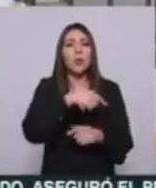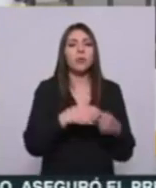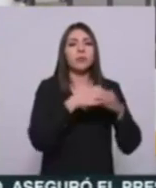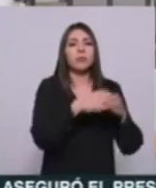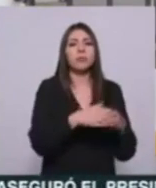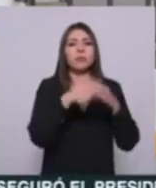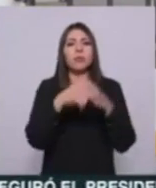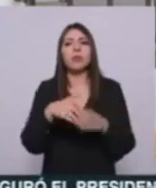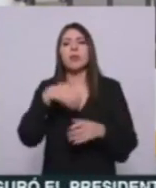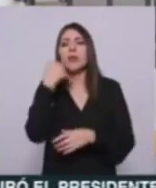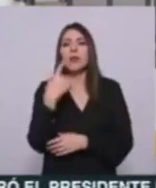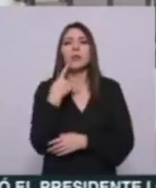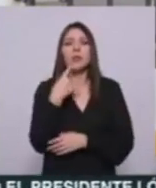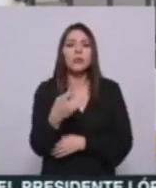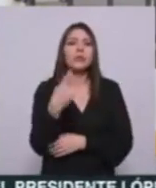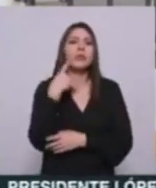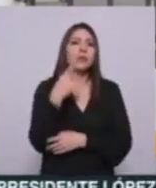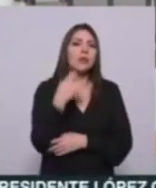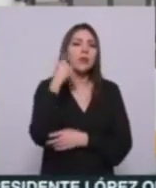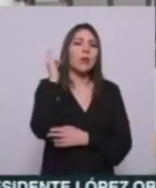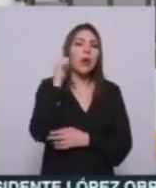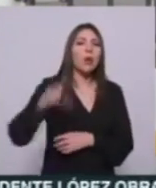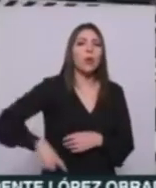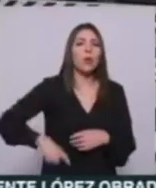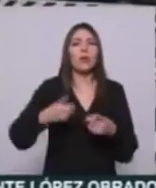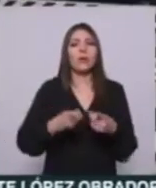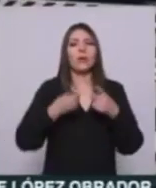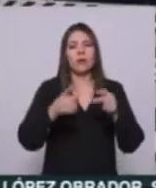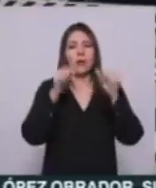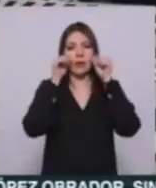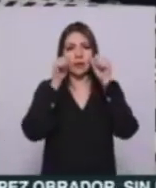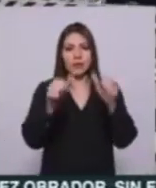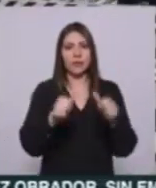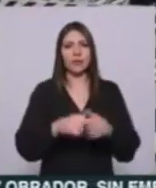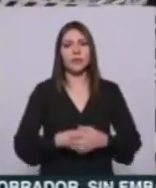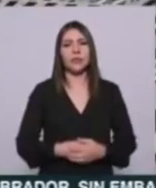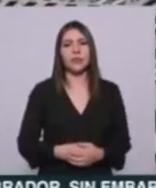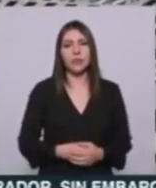sus causas, esperando ser escuchados por el gobierno. Con